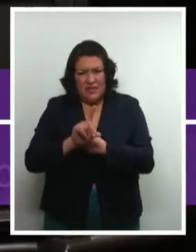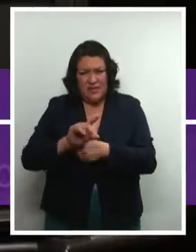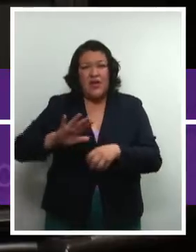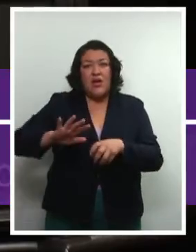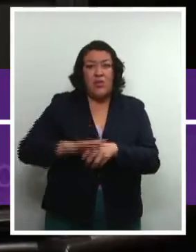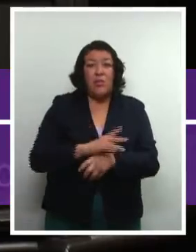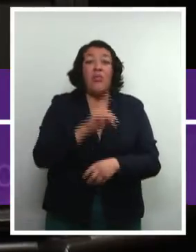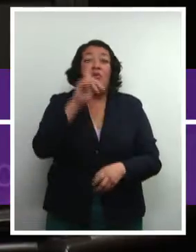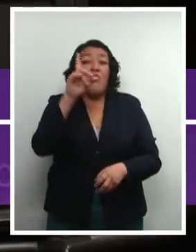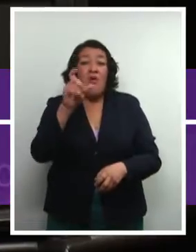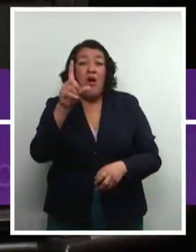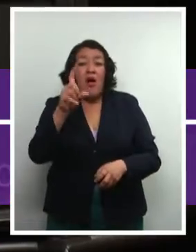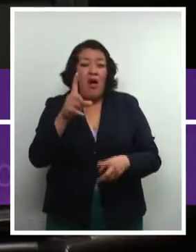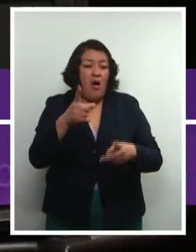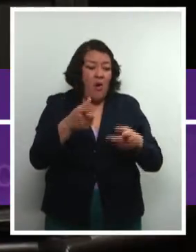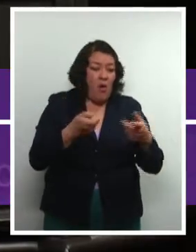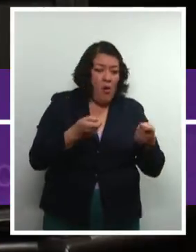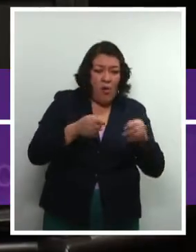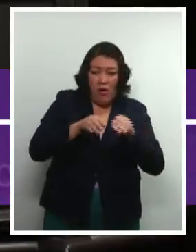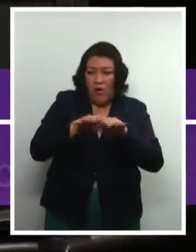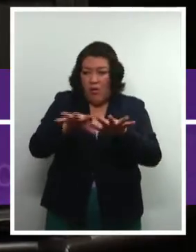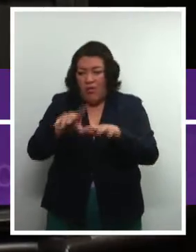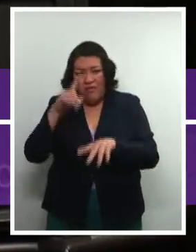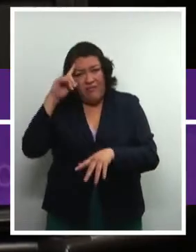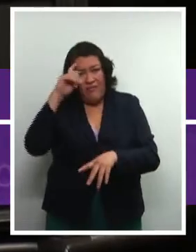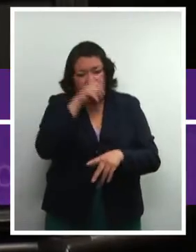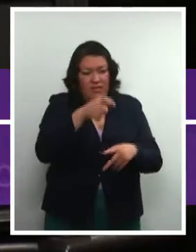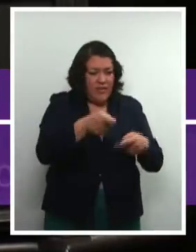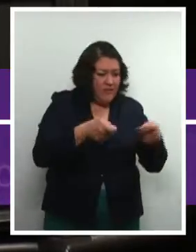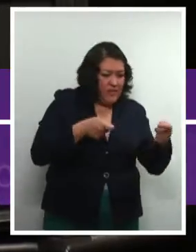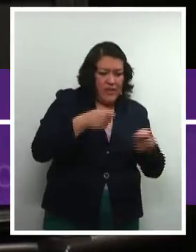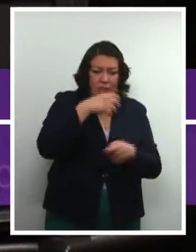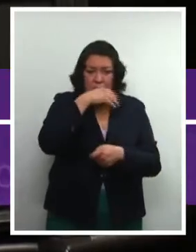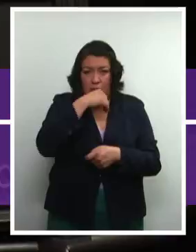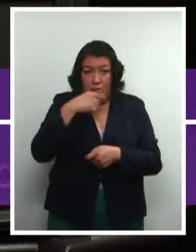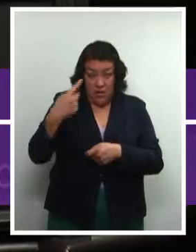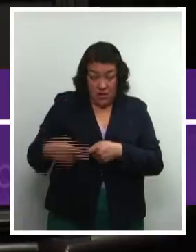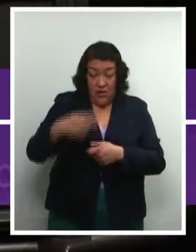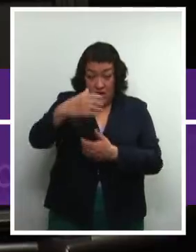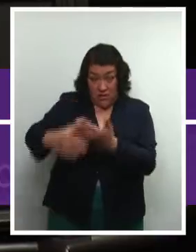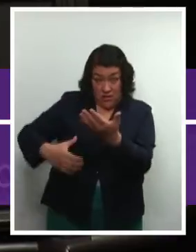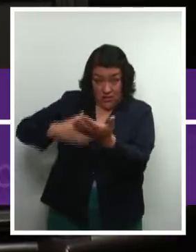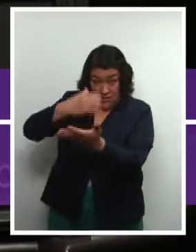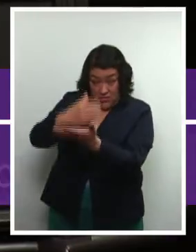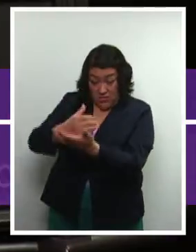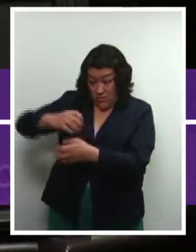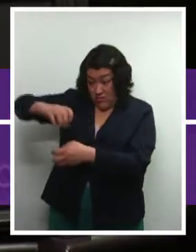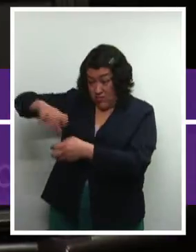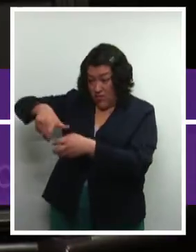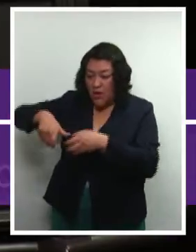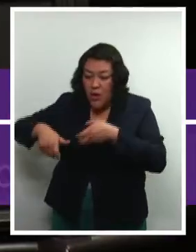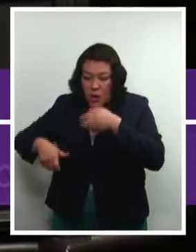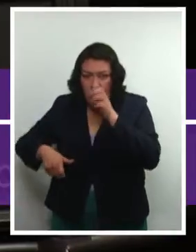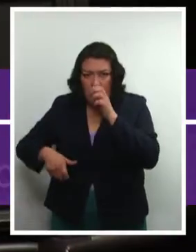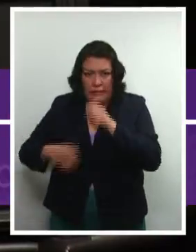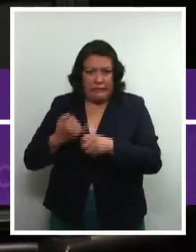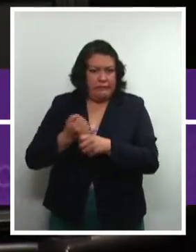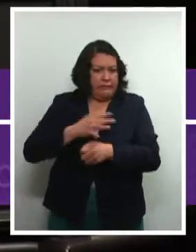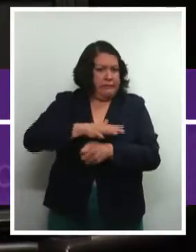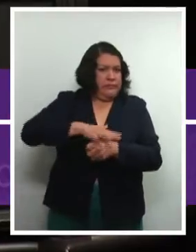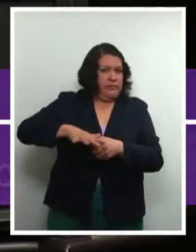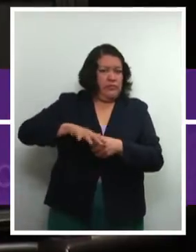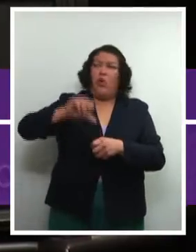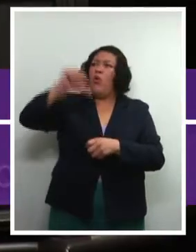recursos acuíferos. Resulta preocupante que en la Ciudad de México no sea posible beber agua directamente de la toma, como sucede en